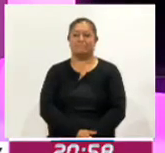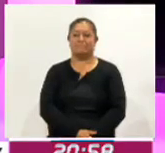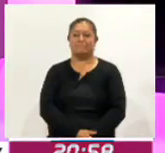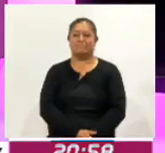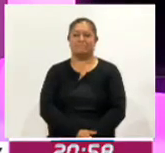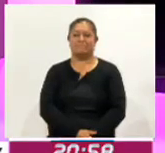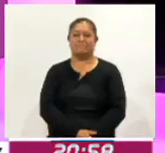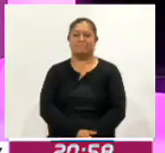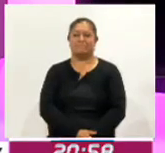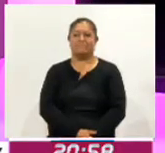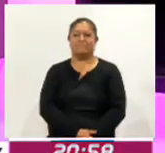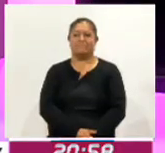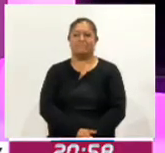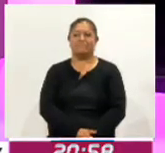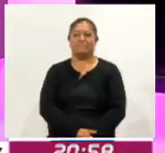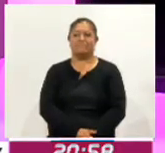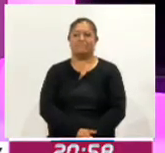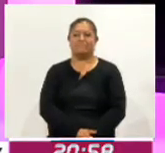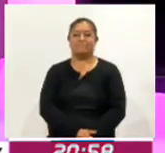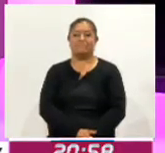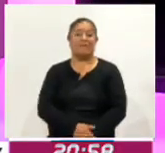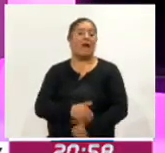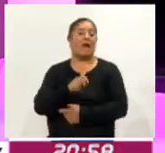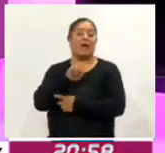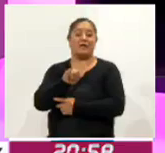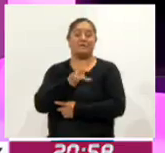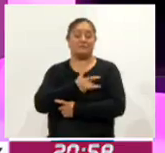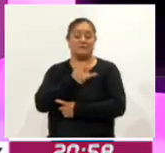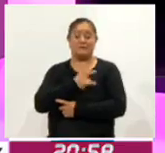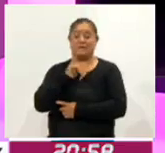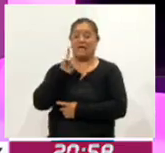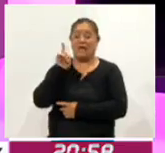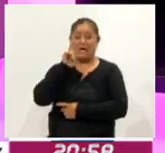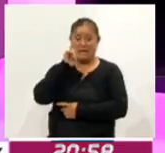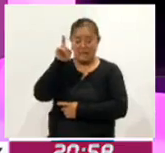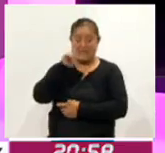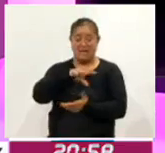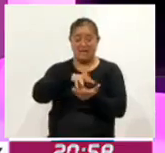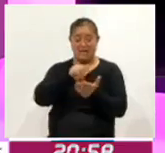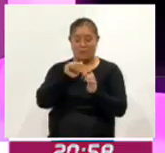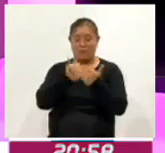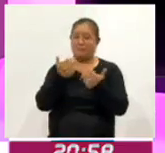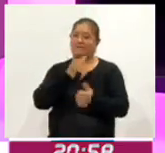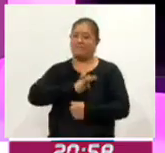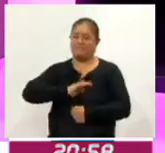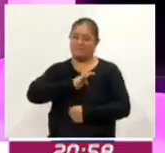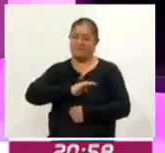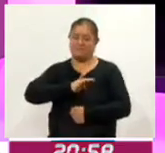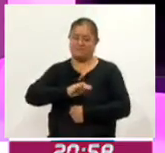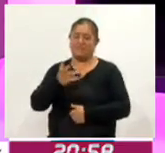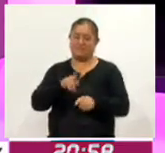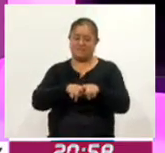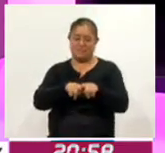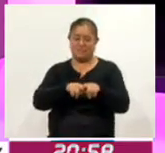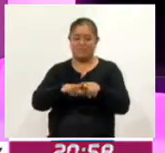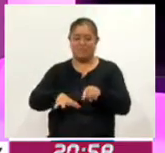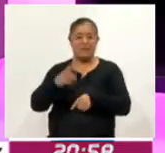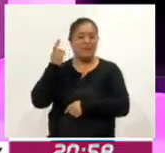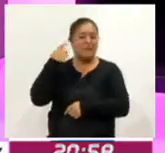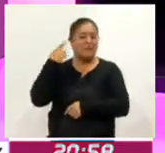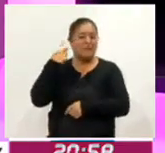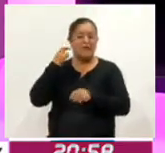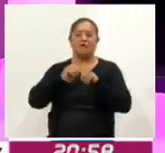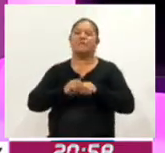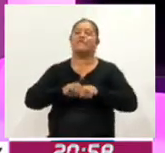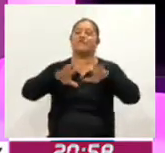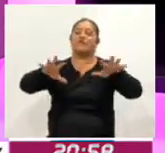Así el ambiente allá en Calpulalpan. Muchísimas felicidades a nuestra hermana radiodifusora, Radio Calpulalpan,